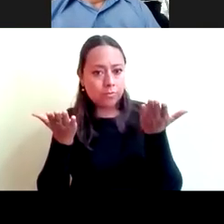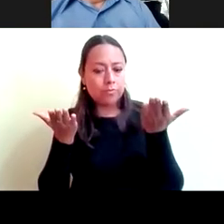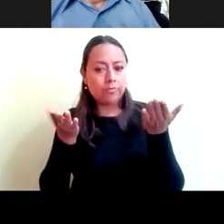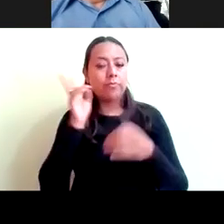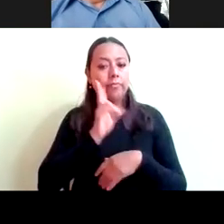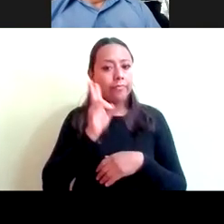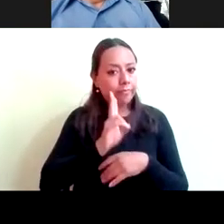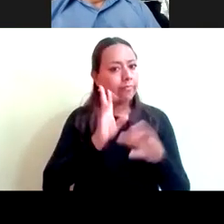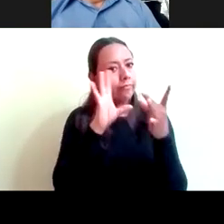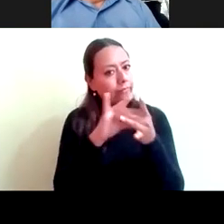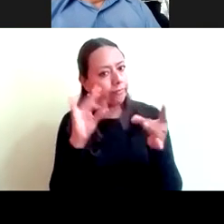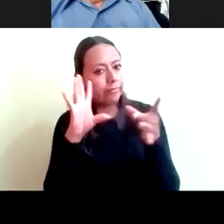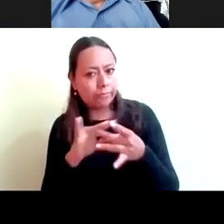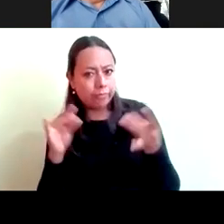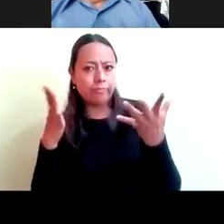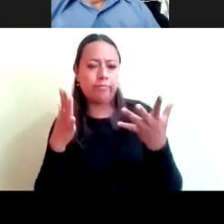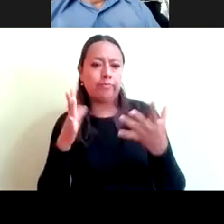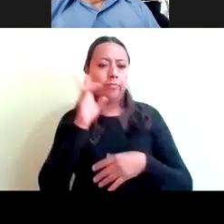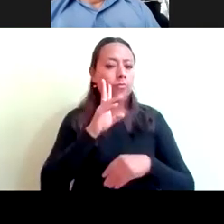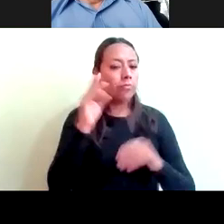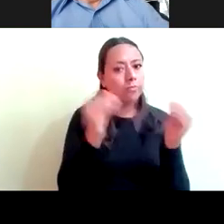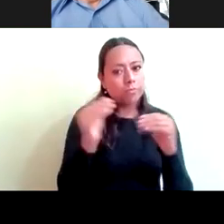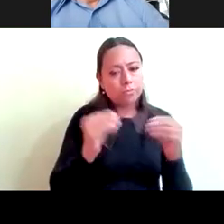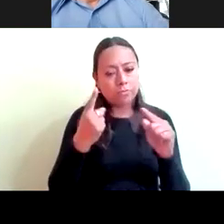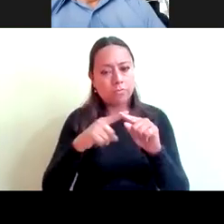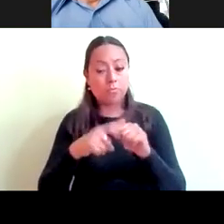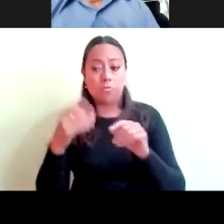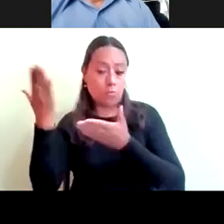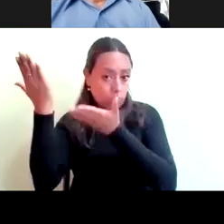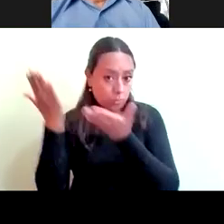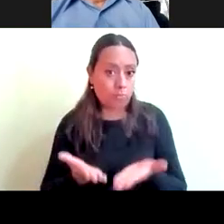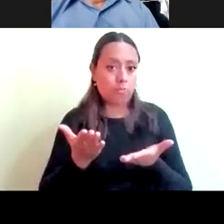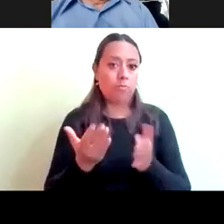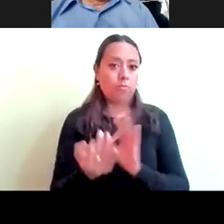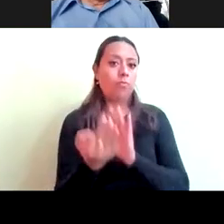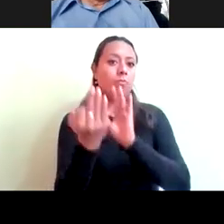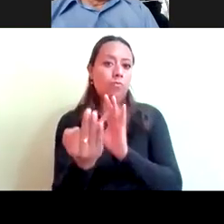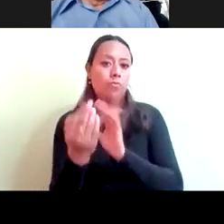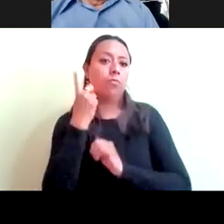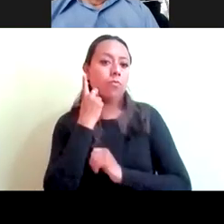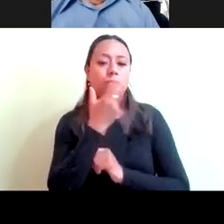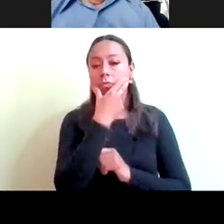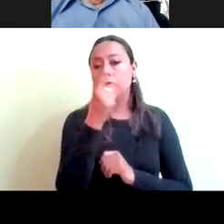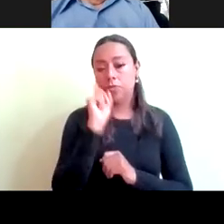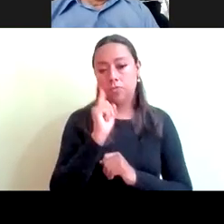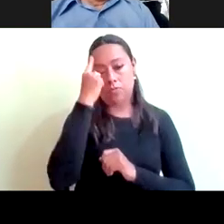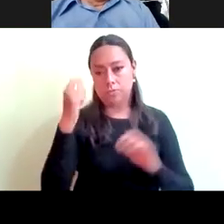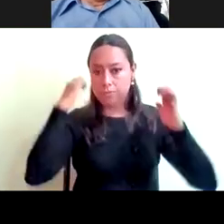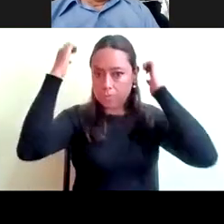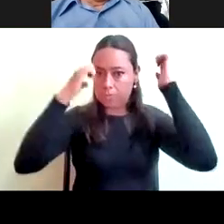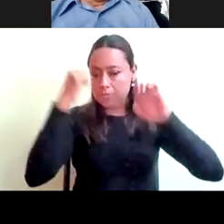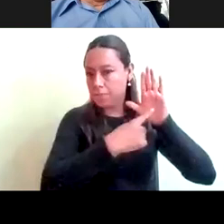de explicarla, de presentarse ante los legisladores para exponerla como la